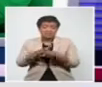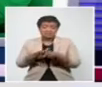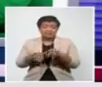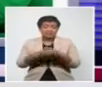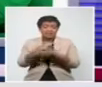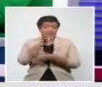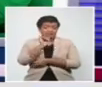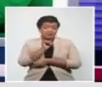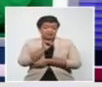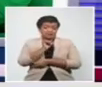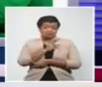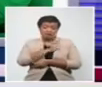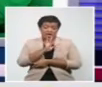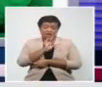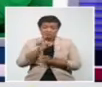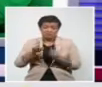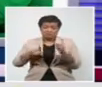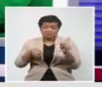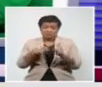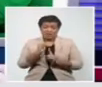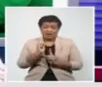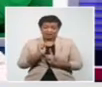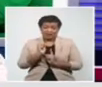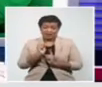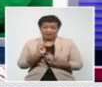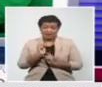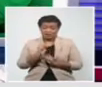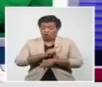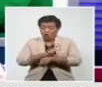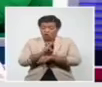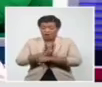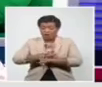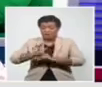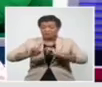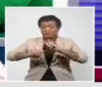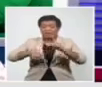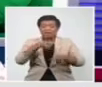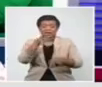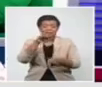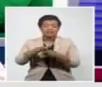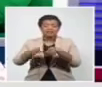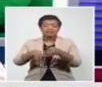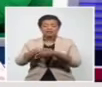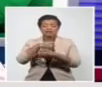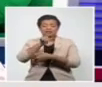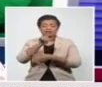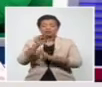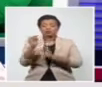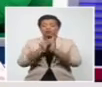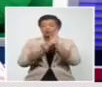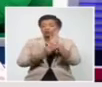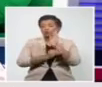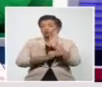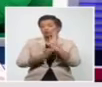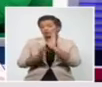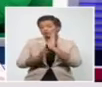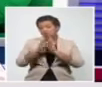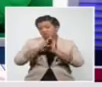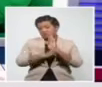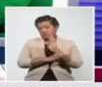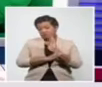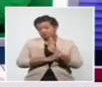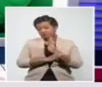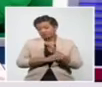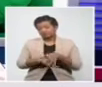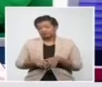las 0 horas del día 6, o sea, es dentro de unas horas que ya se empieza a aplicar esto y